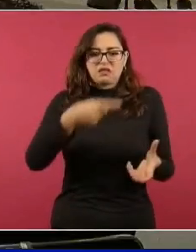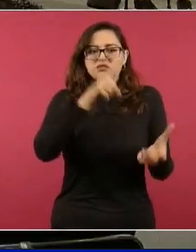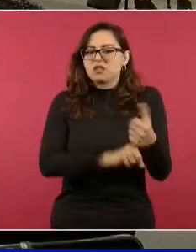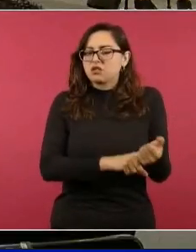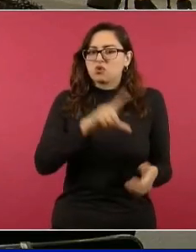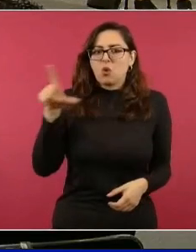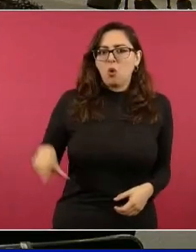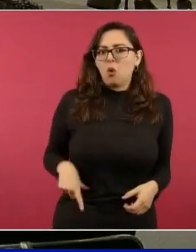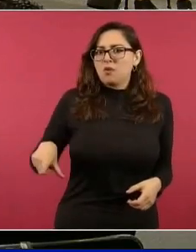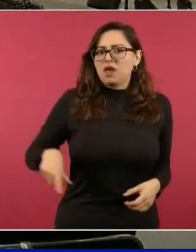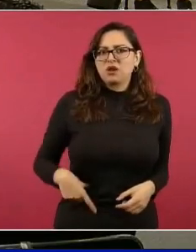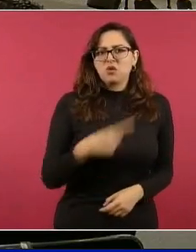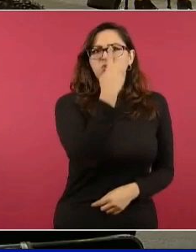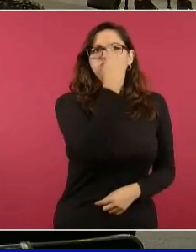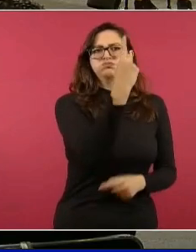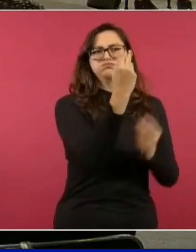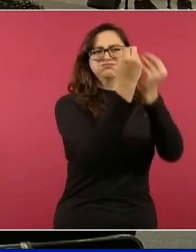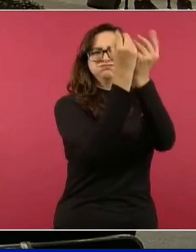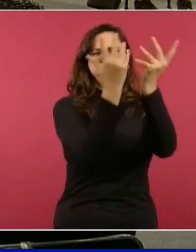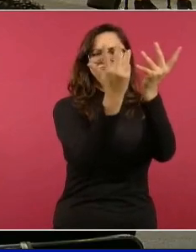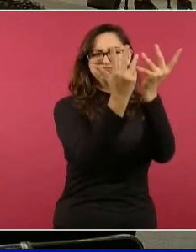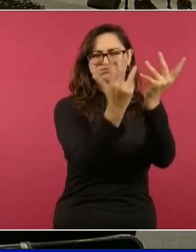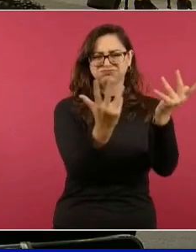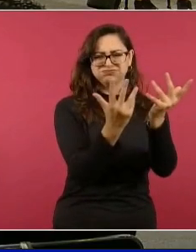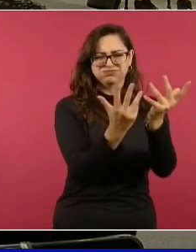burocrático. Incluso